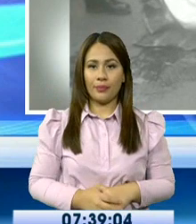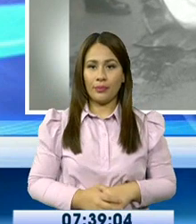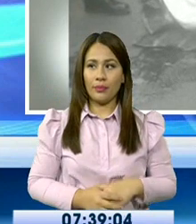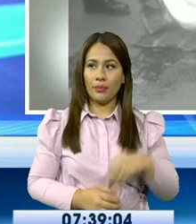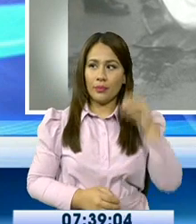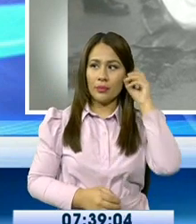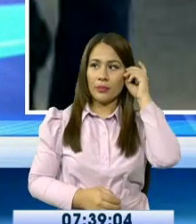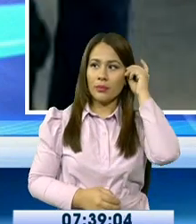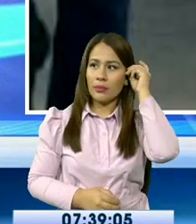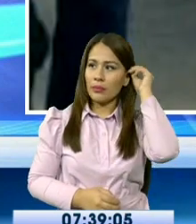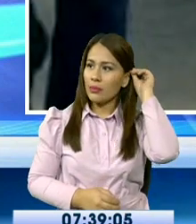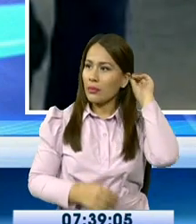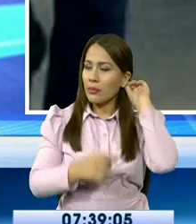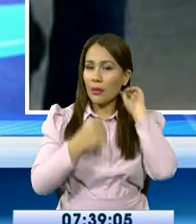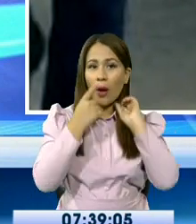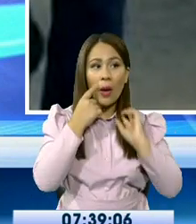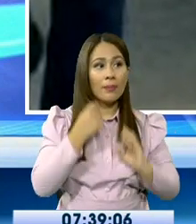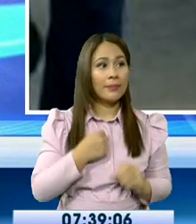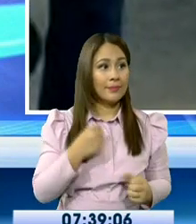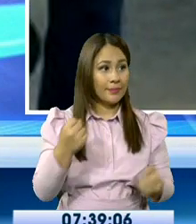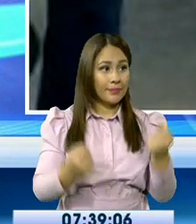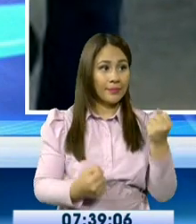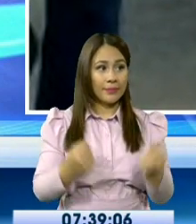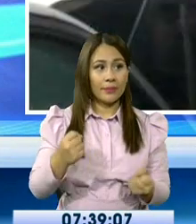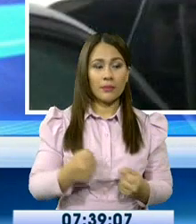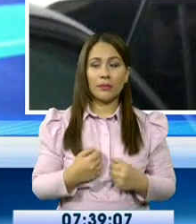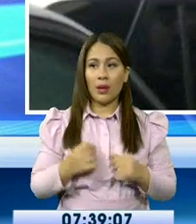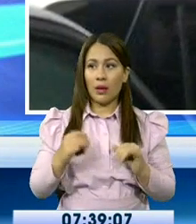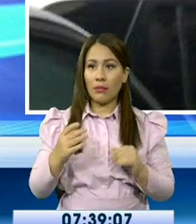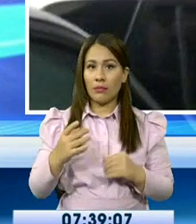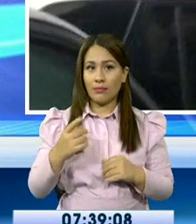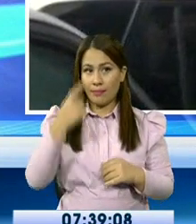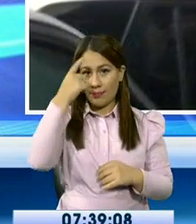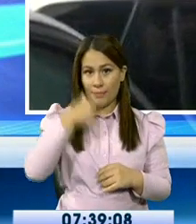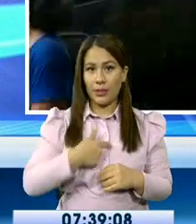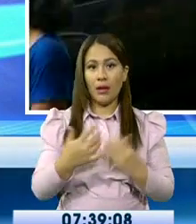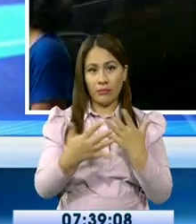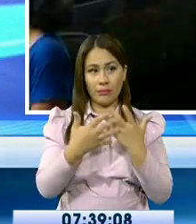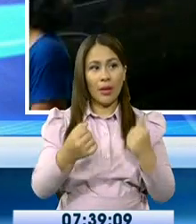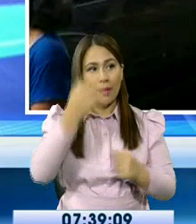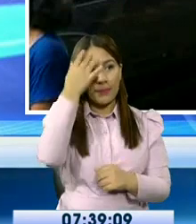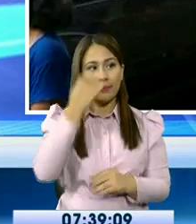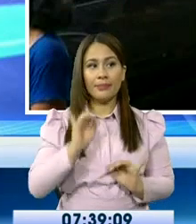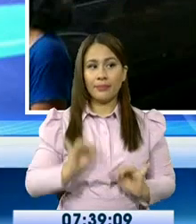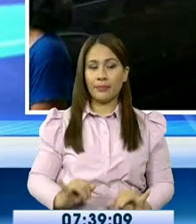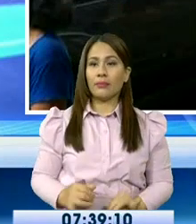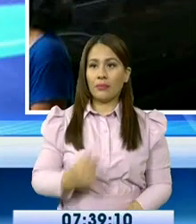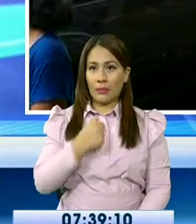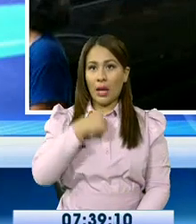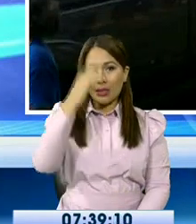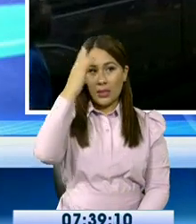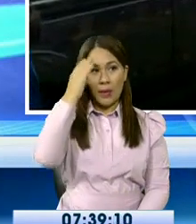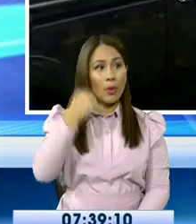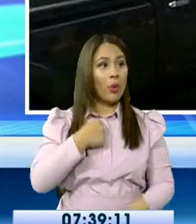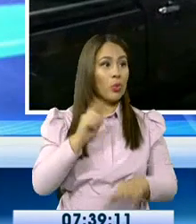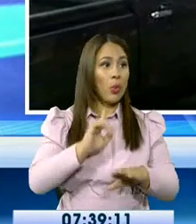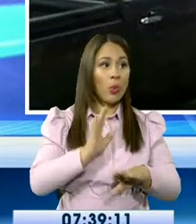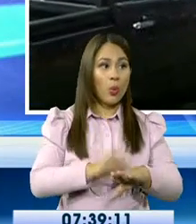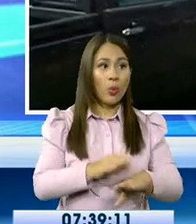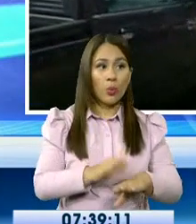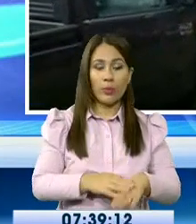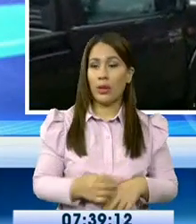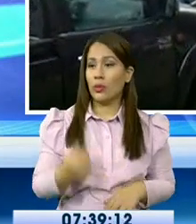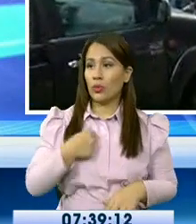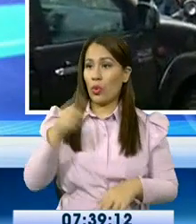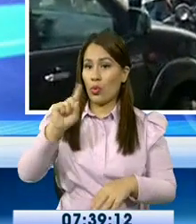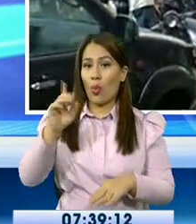chofer es detenido. ¿Sabes por qué? Porque se debe haber quedado ahí. Por supuesto. ¿Por qué? Porque tiene la conciencia limpia. Por eso, y él lo ha dicho. Eso no tuve la